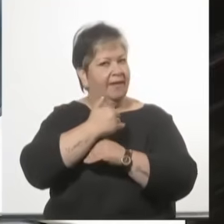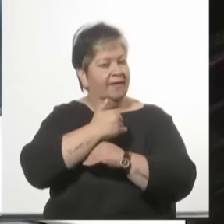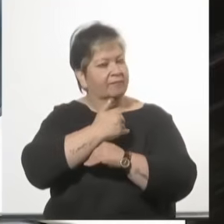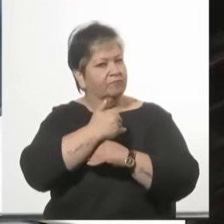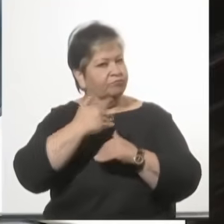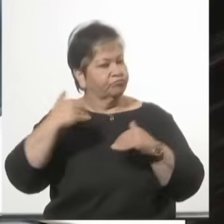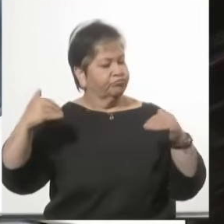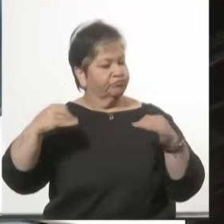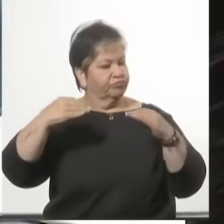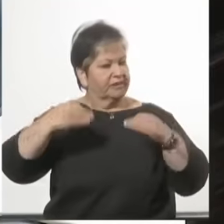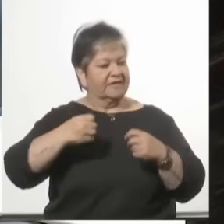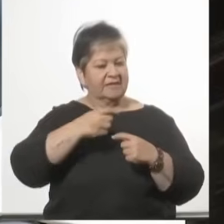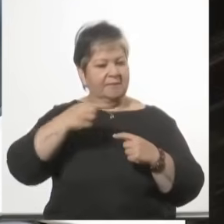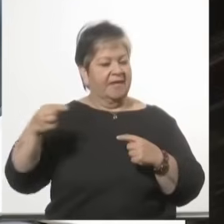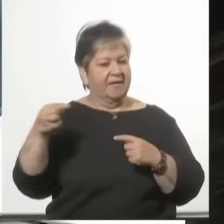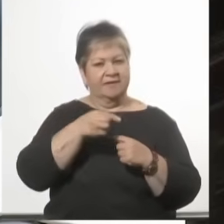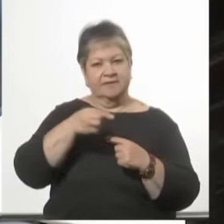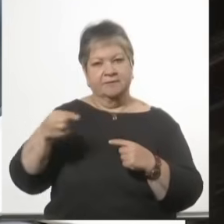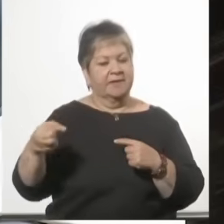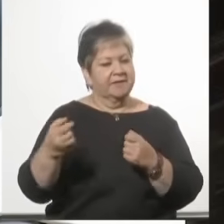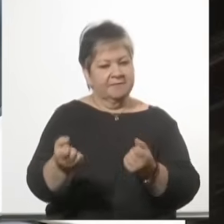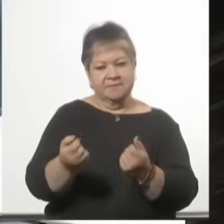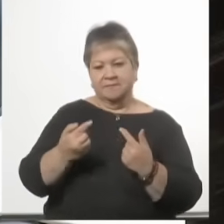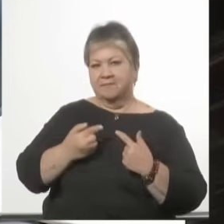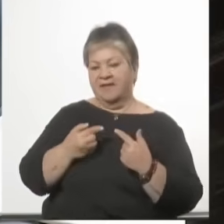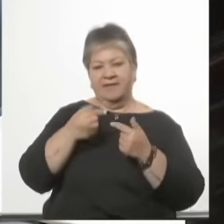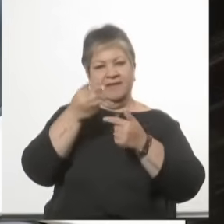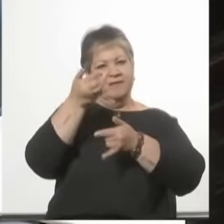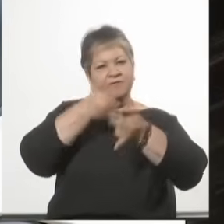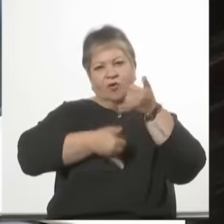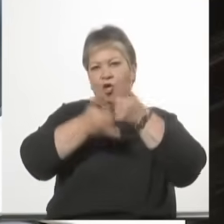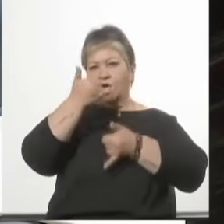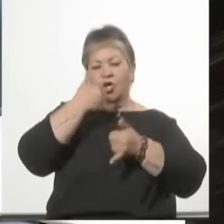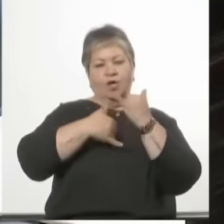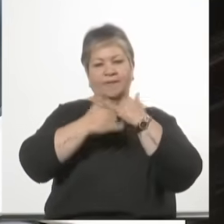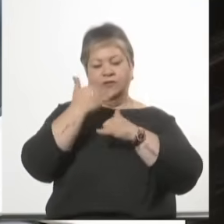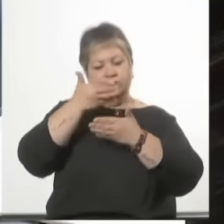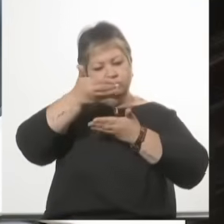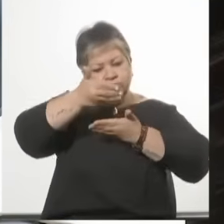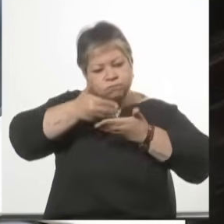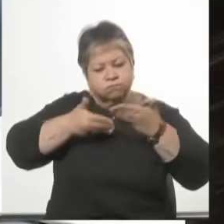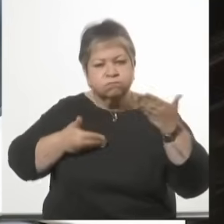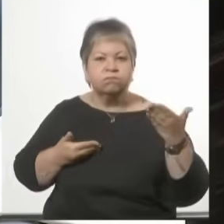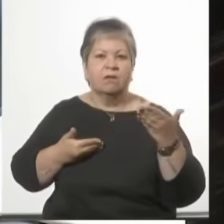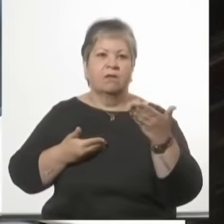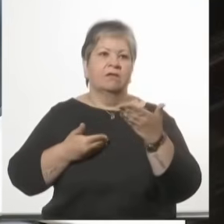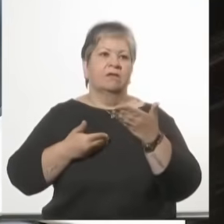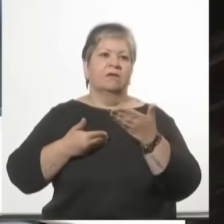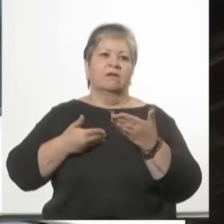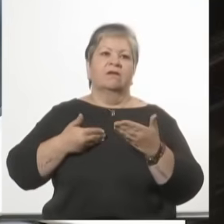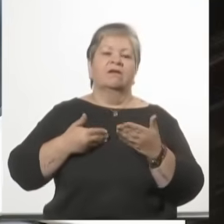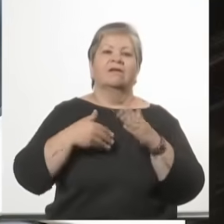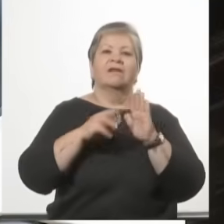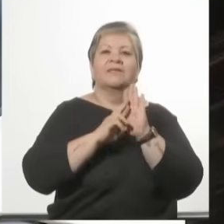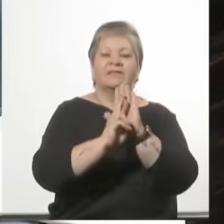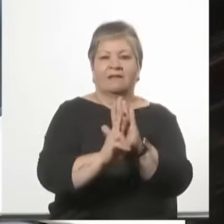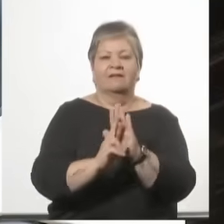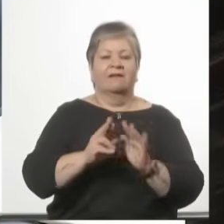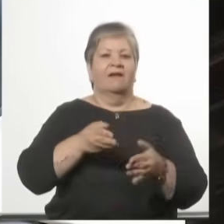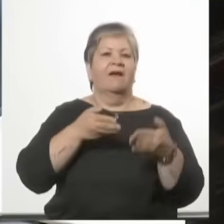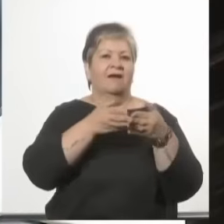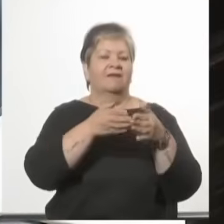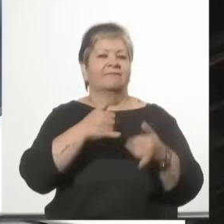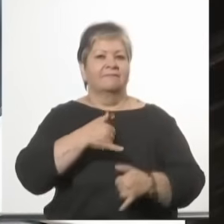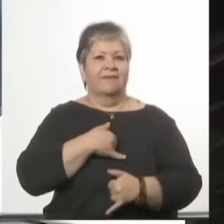a semana nos envían altos y dignos representantes de la Armada Nacional, en